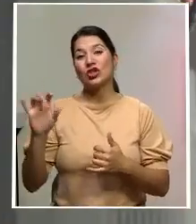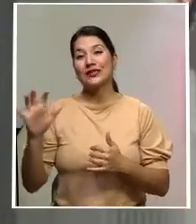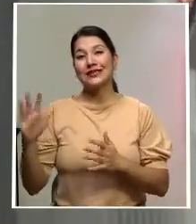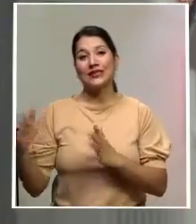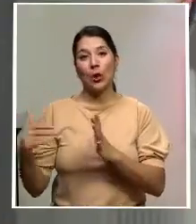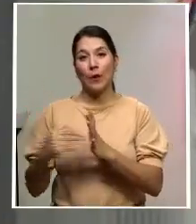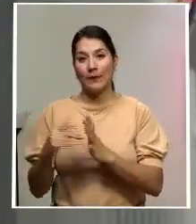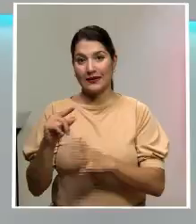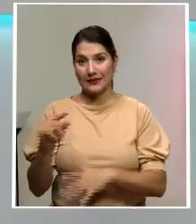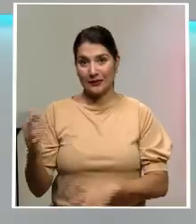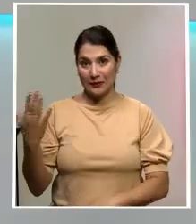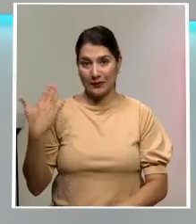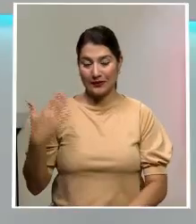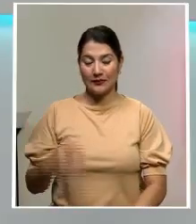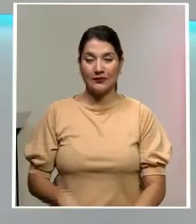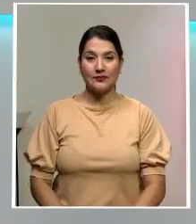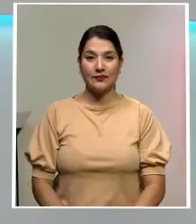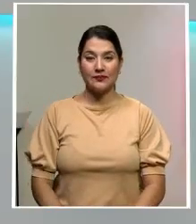pasada.